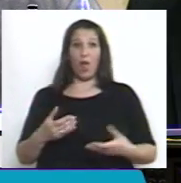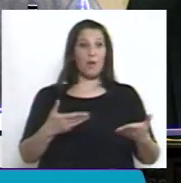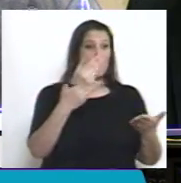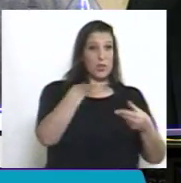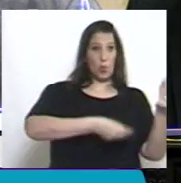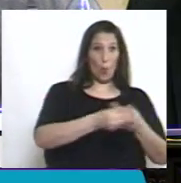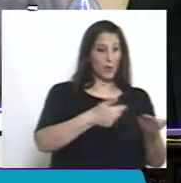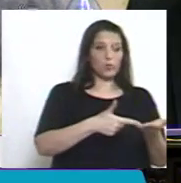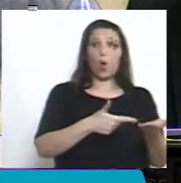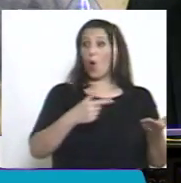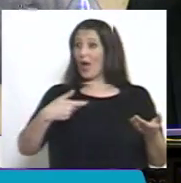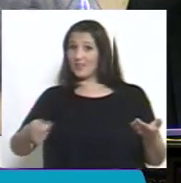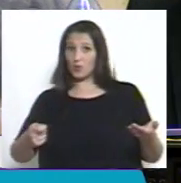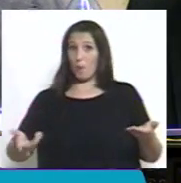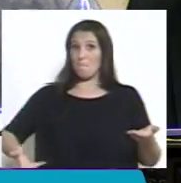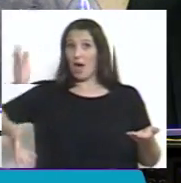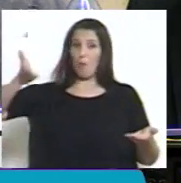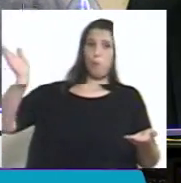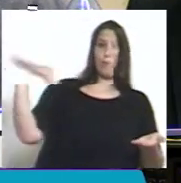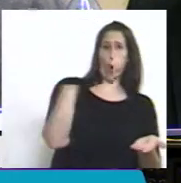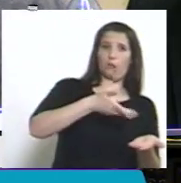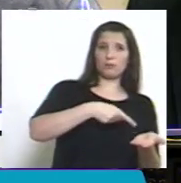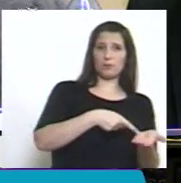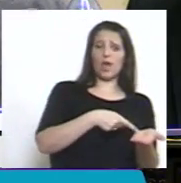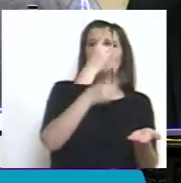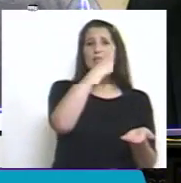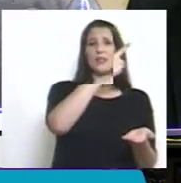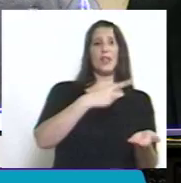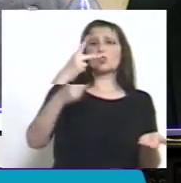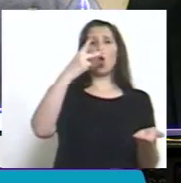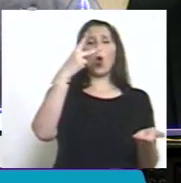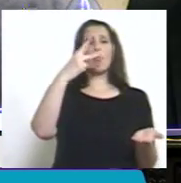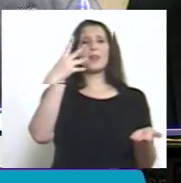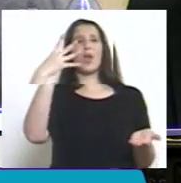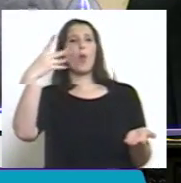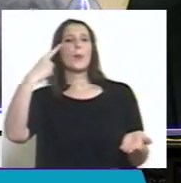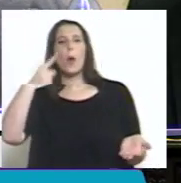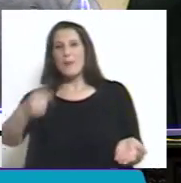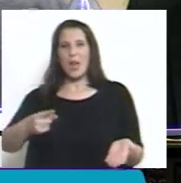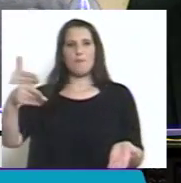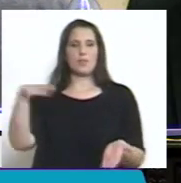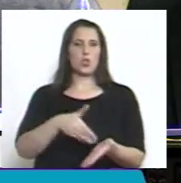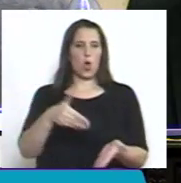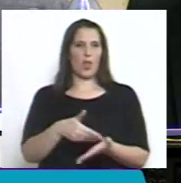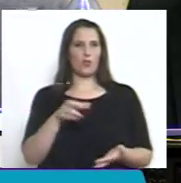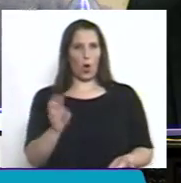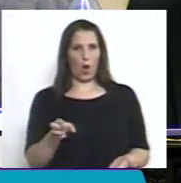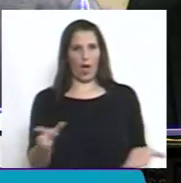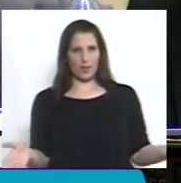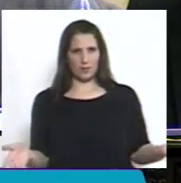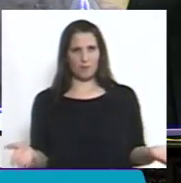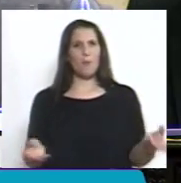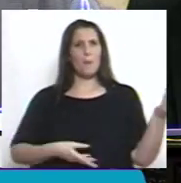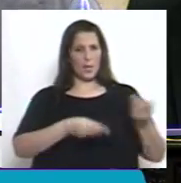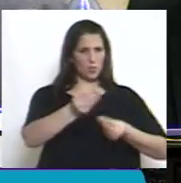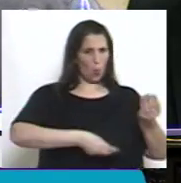superaron a los presupuestados en 134.000 millones de dólares. Es el equivalente a un presupuesto entero, es decir, en 8